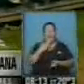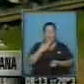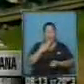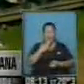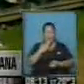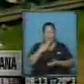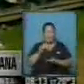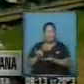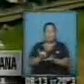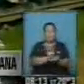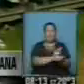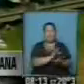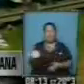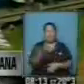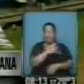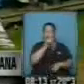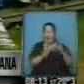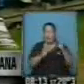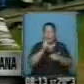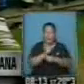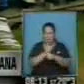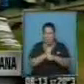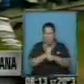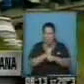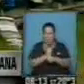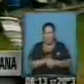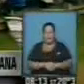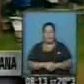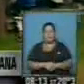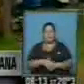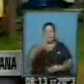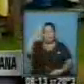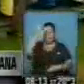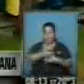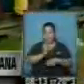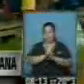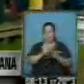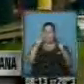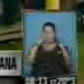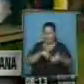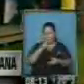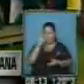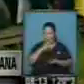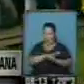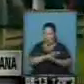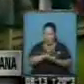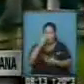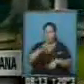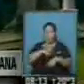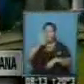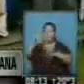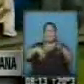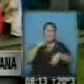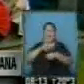nos despiden absolutamente a todos los trabajadores. Es un cierre fraudulento de planta en el medio de una convocatoria de